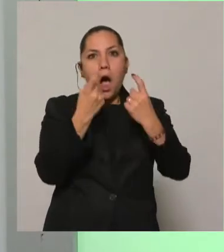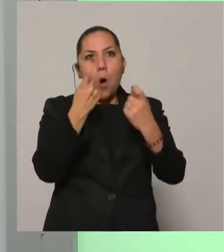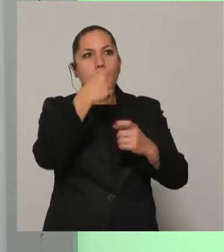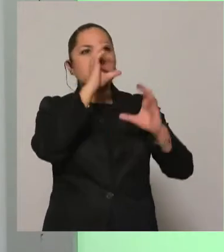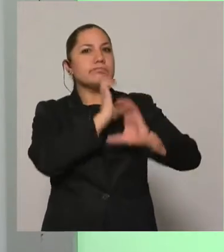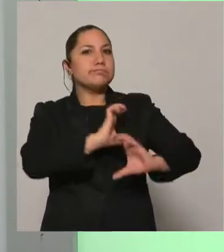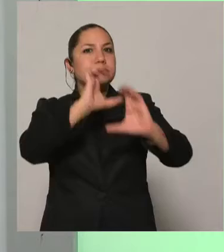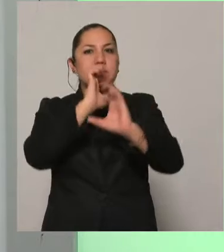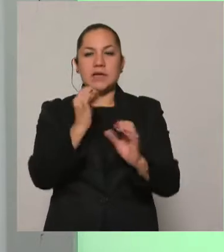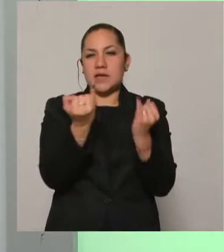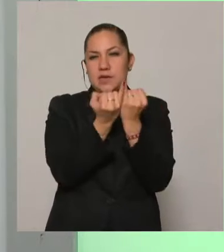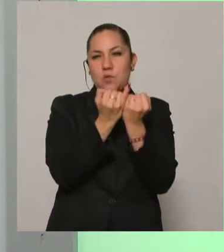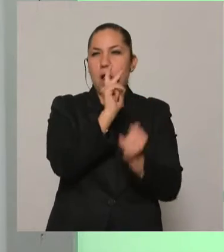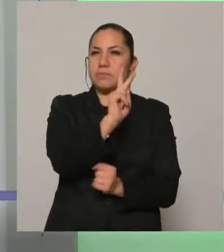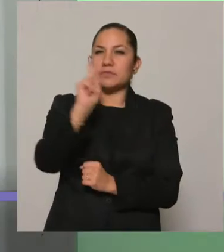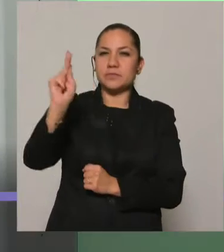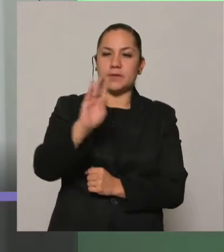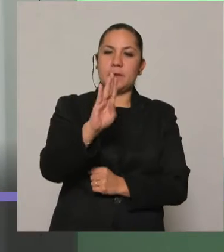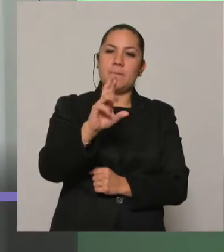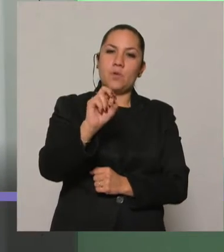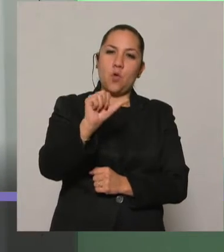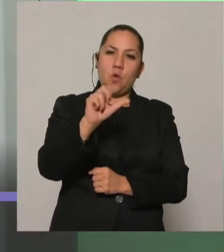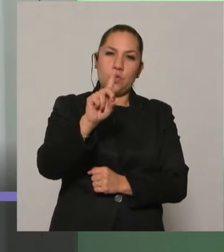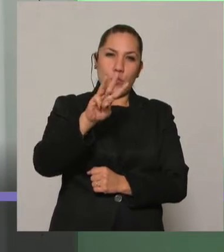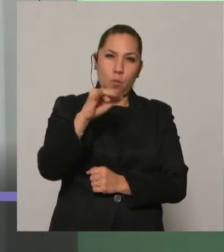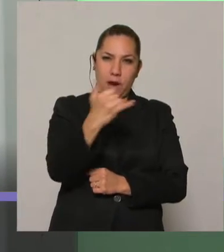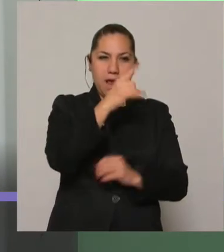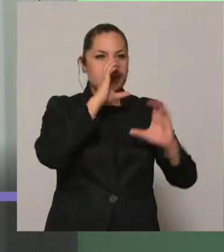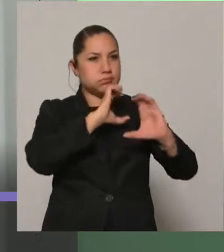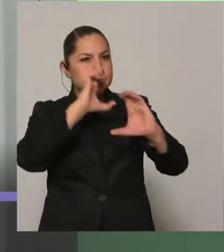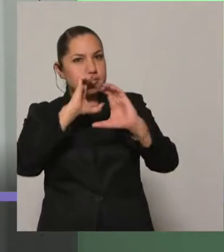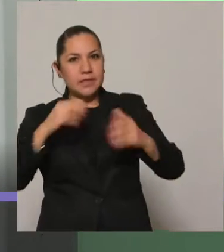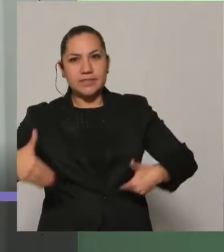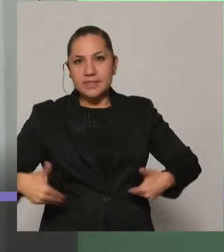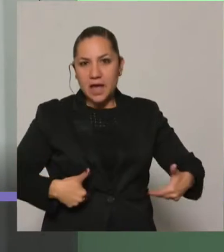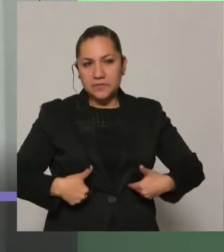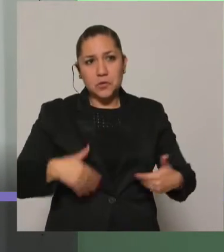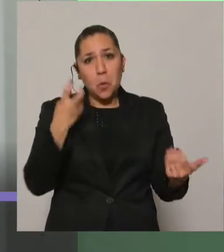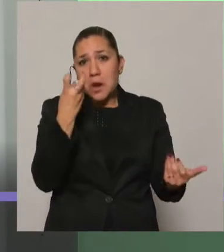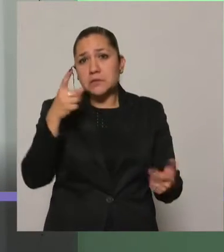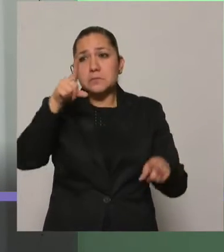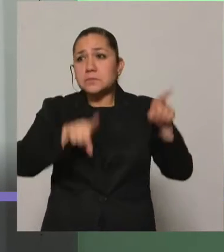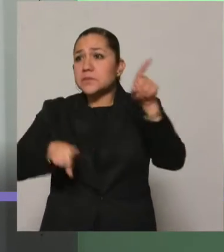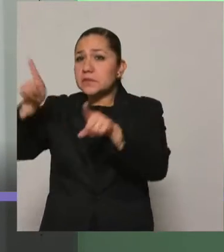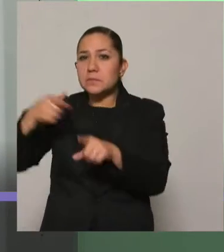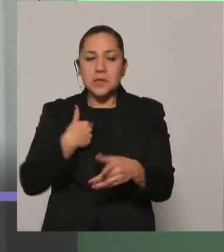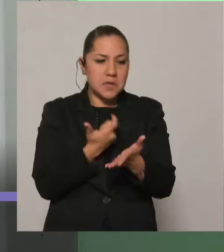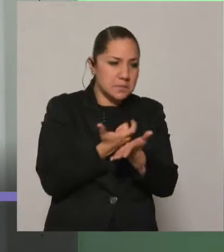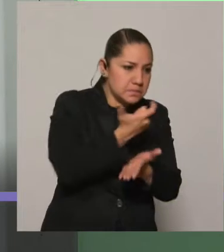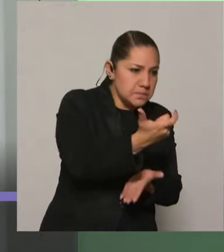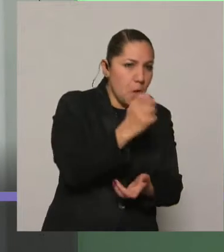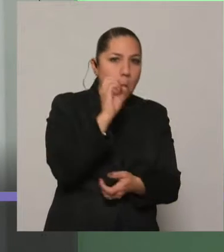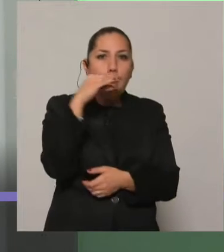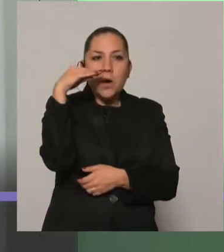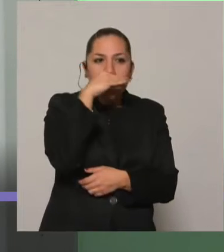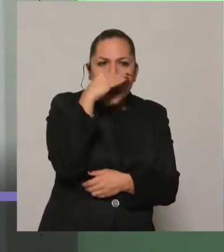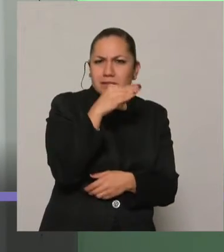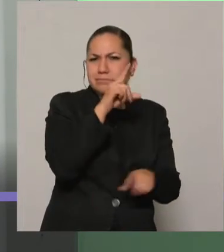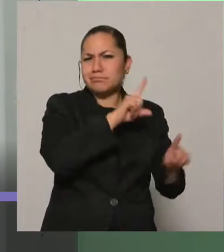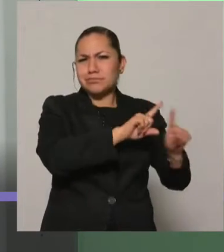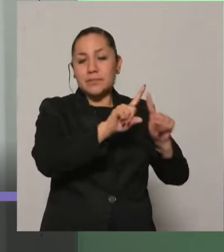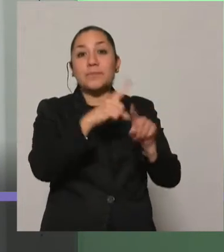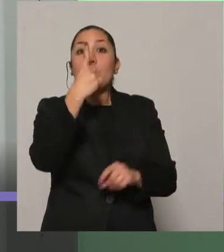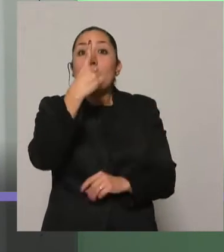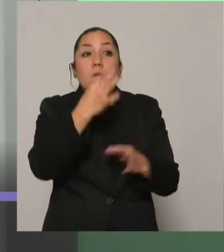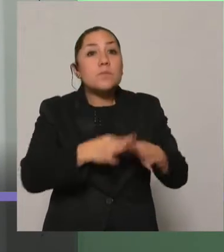Podemos salir, entonces es una cuestión de voluntad y que todos hagamos nuestra parte, ¿no? Que tengamos la voluntad nosotros